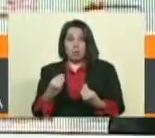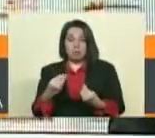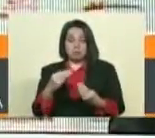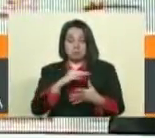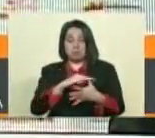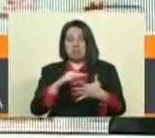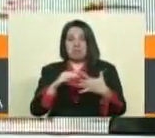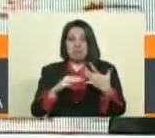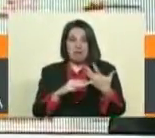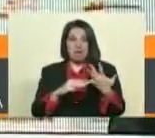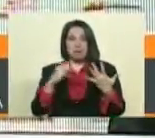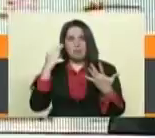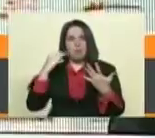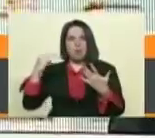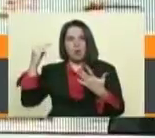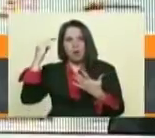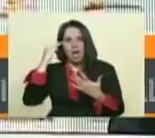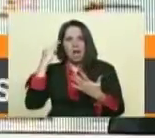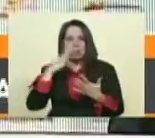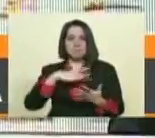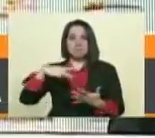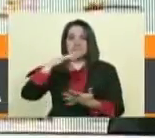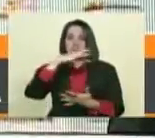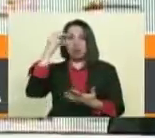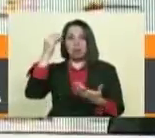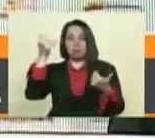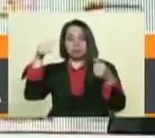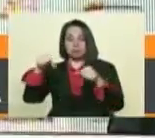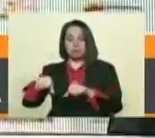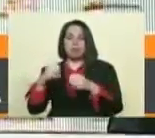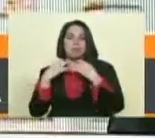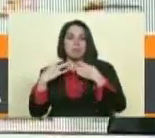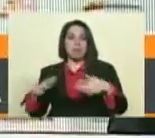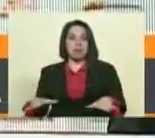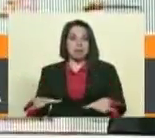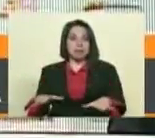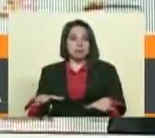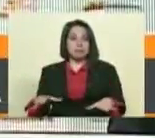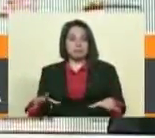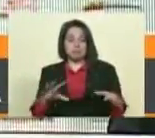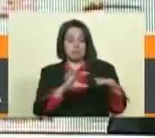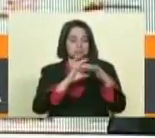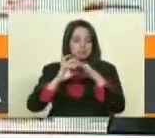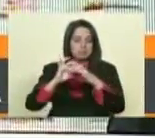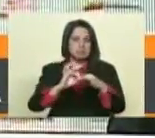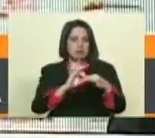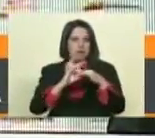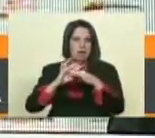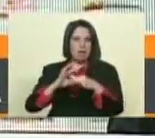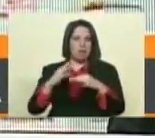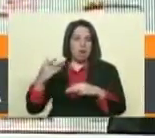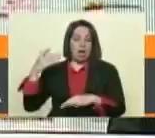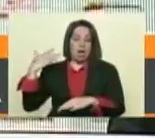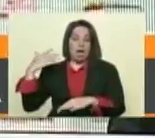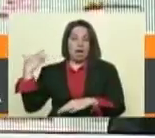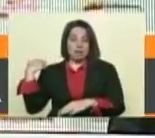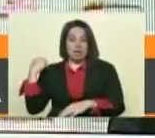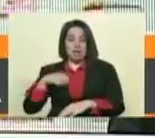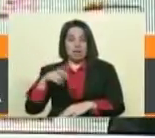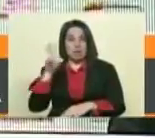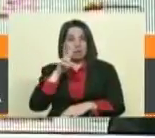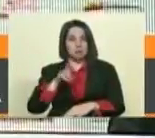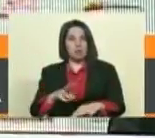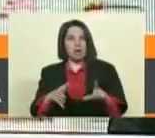moral, espiritual, que estuvo asociado en buena medida, en el caso venezolano y